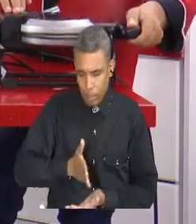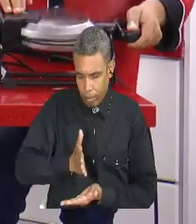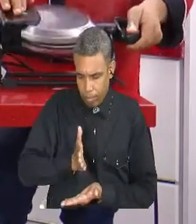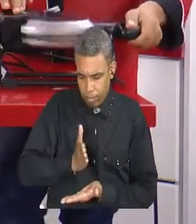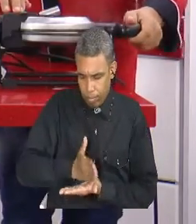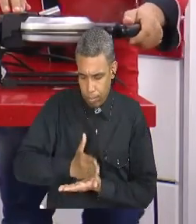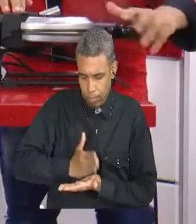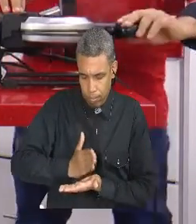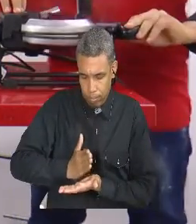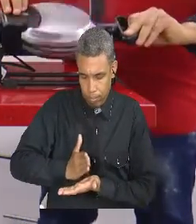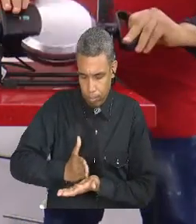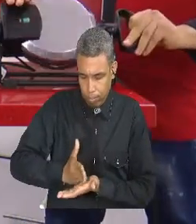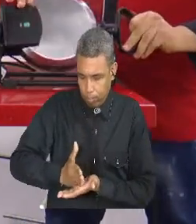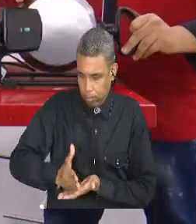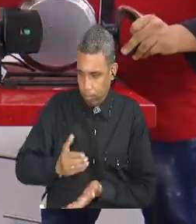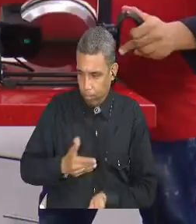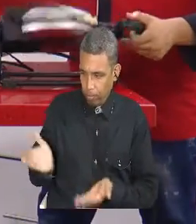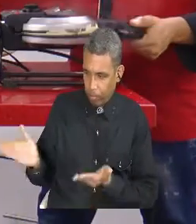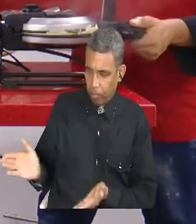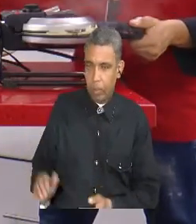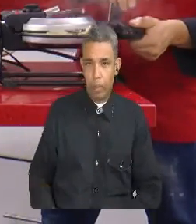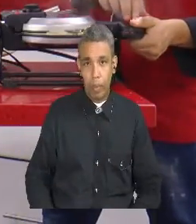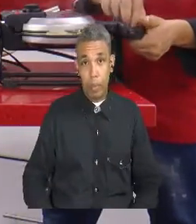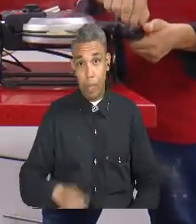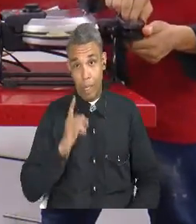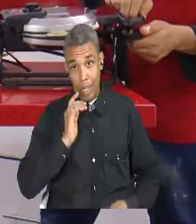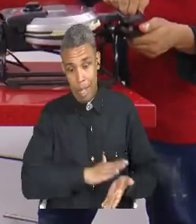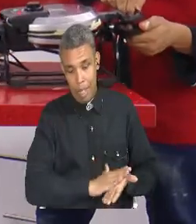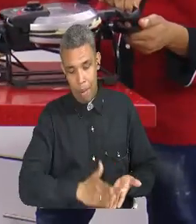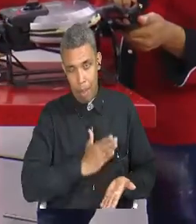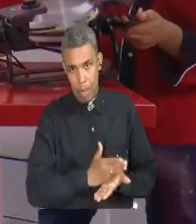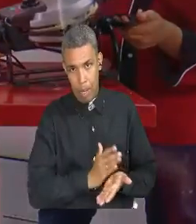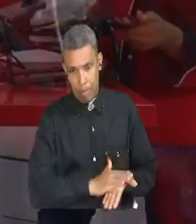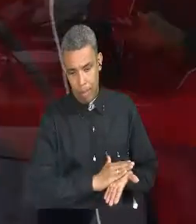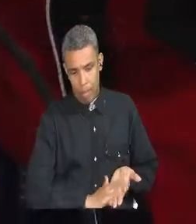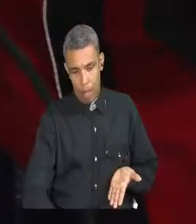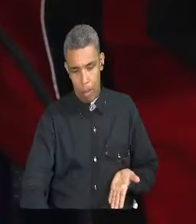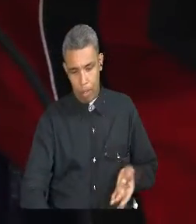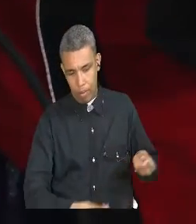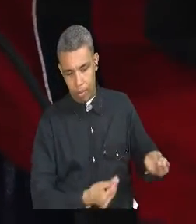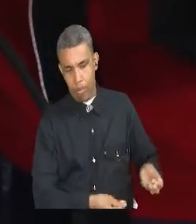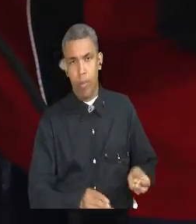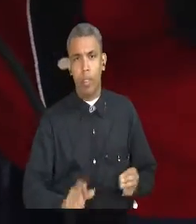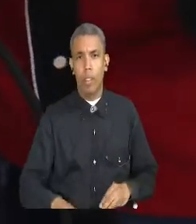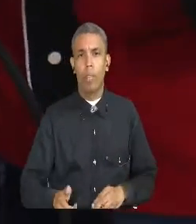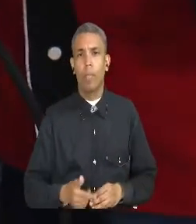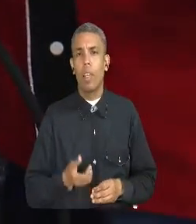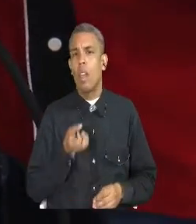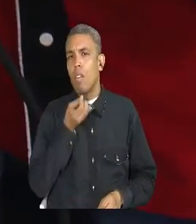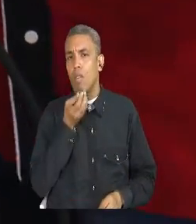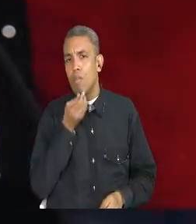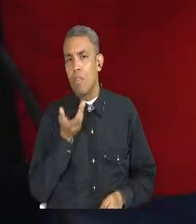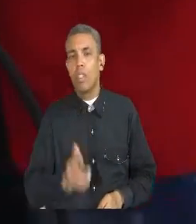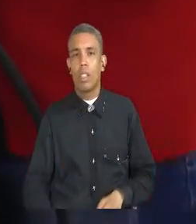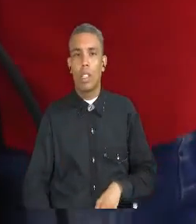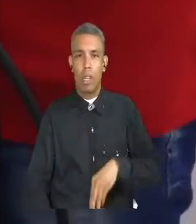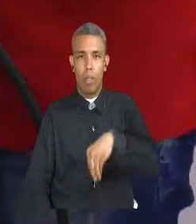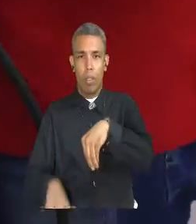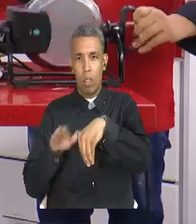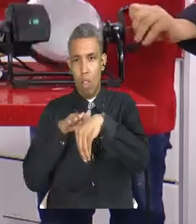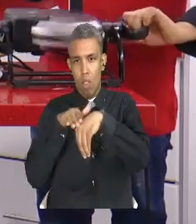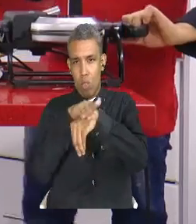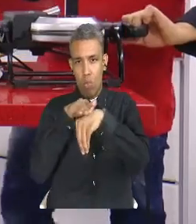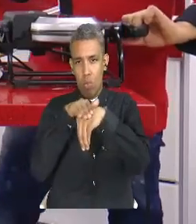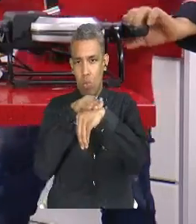Bueno, entonces aquí tienes tabla de picar, cuchillo y las fruticas. Tenemos durazno y tenemos fresa para que entonces la doctora nos acompañe